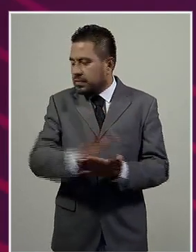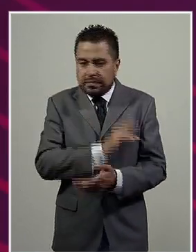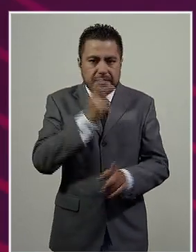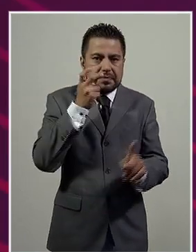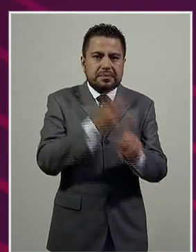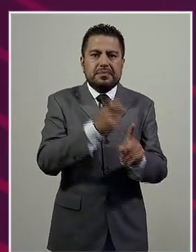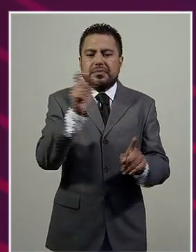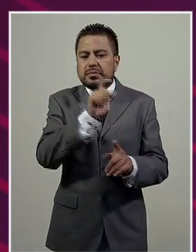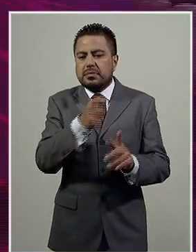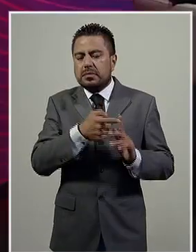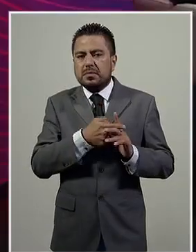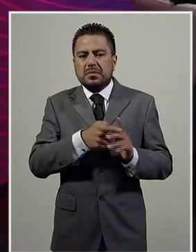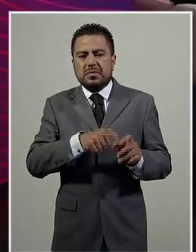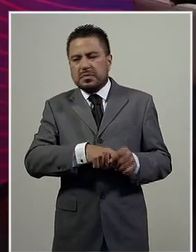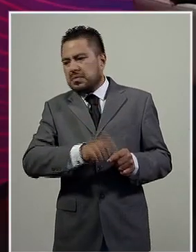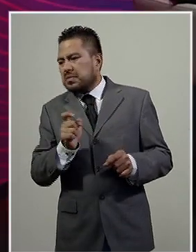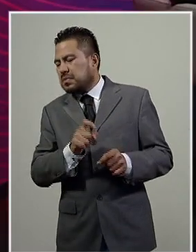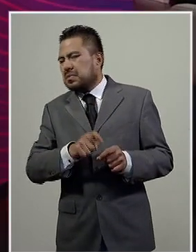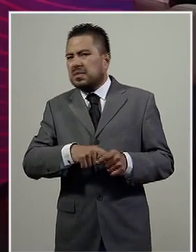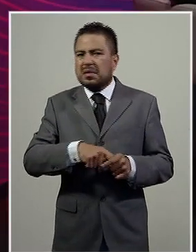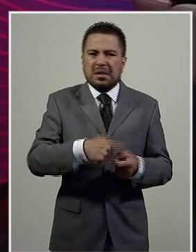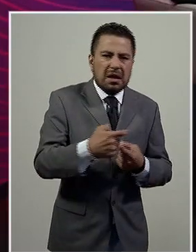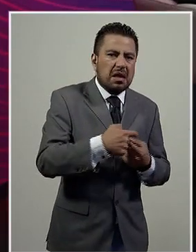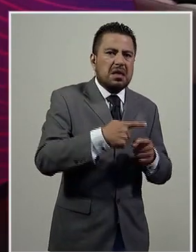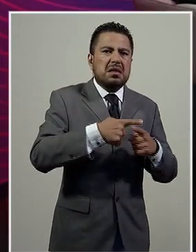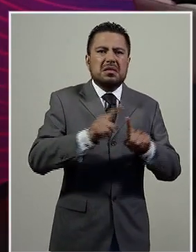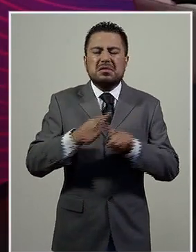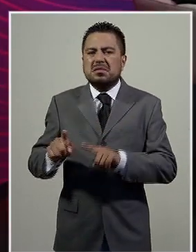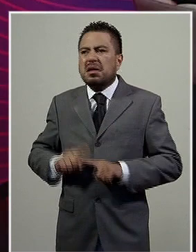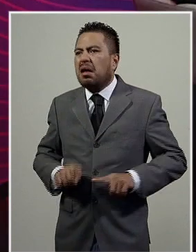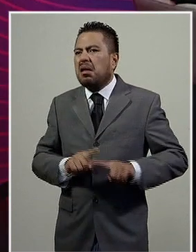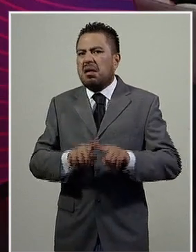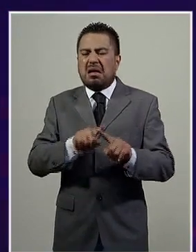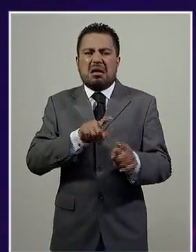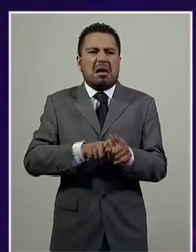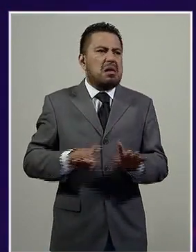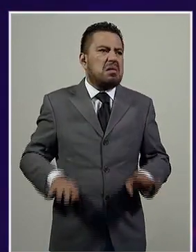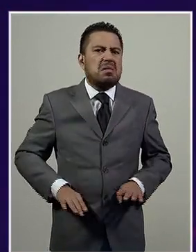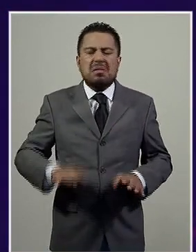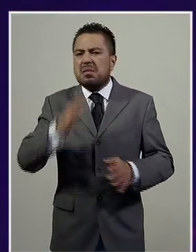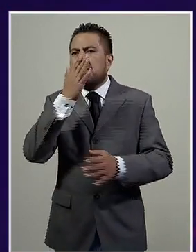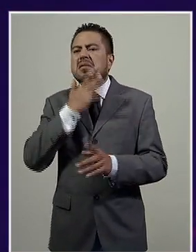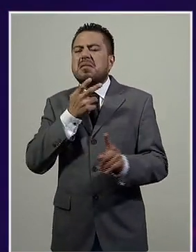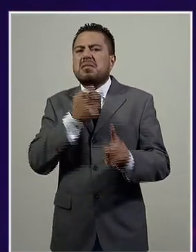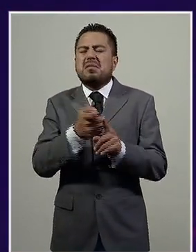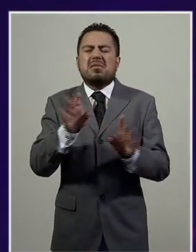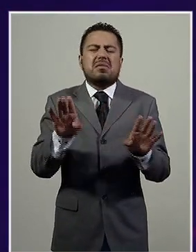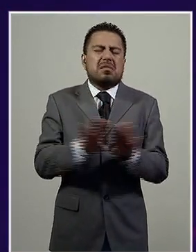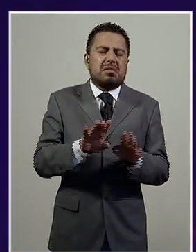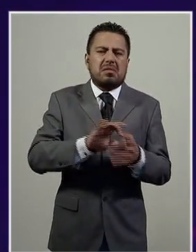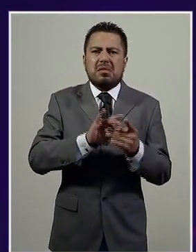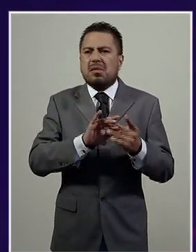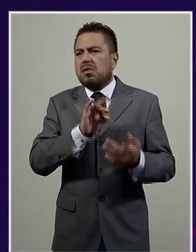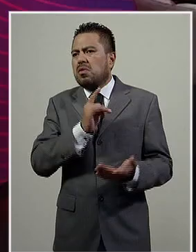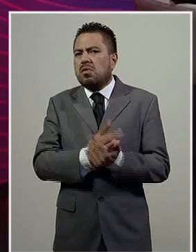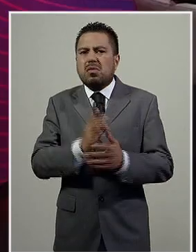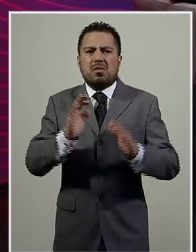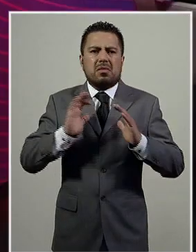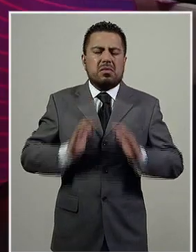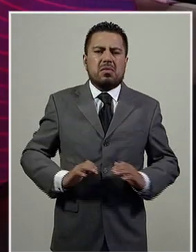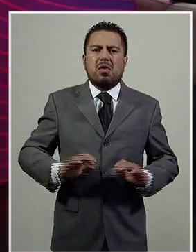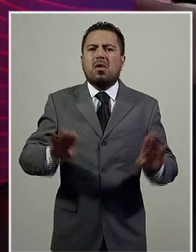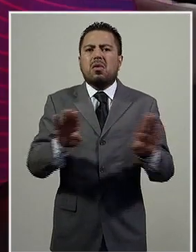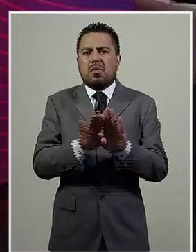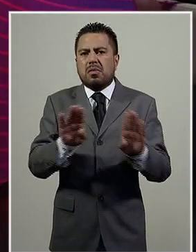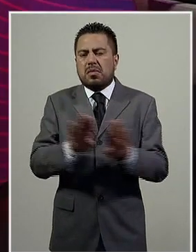cuando empezamos a excluir a personas que son distintas en otro ámbito que no sea cuestiones únicamente físicas, sino el